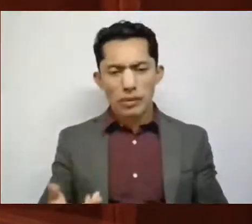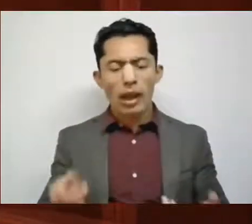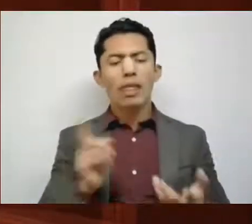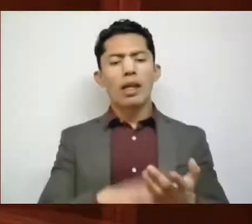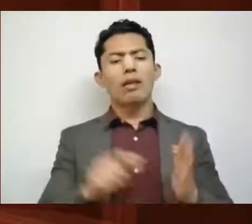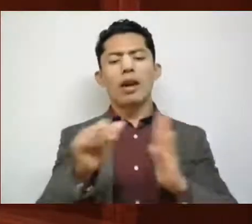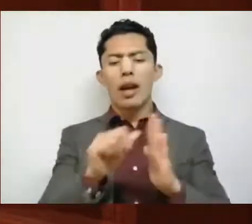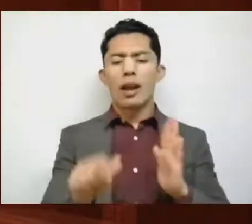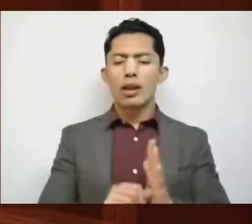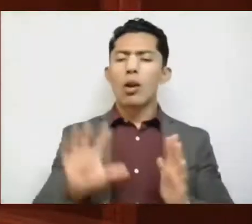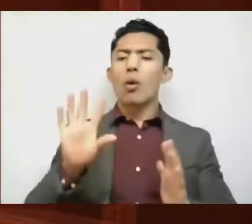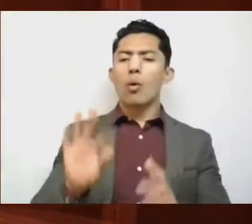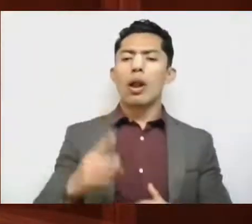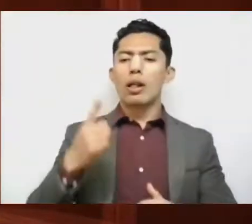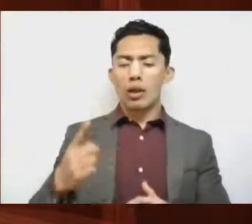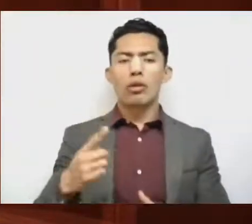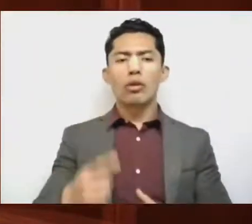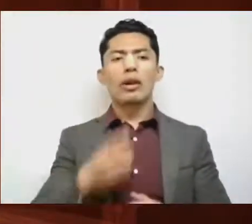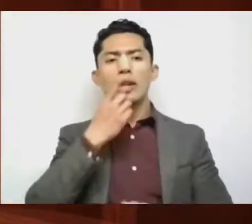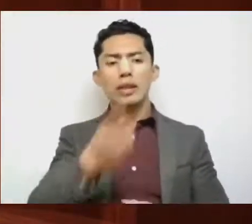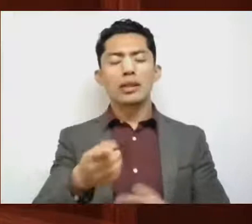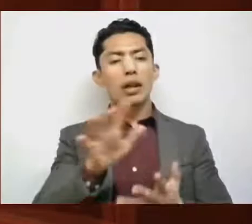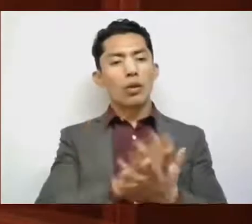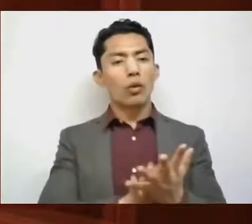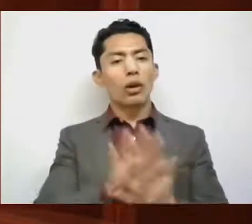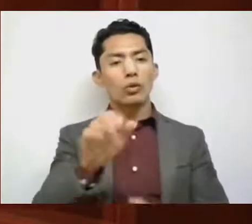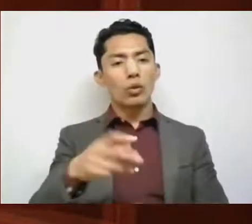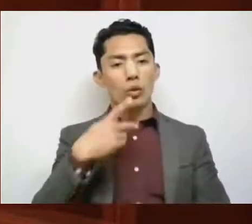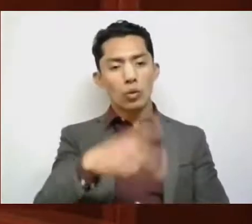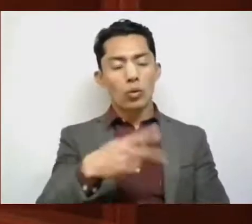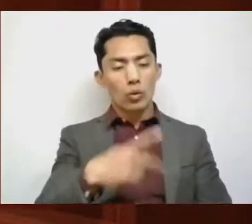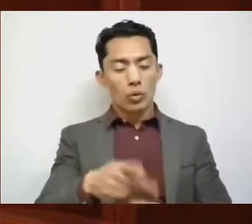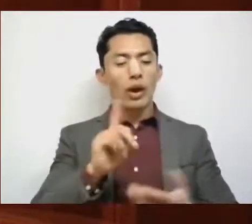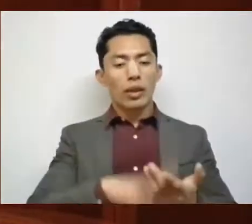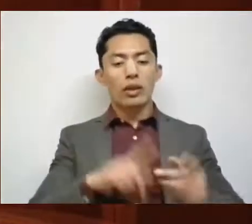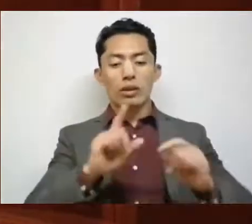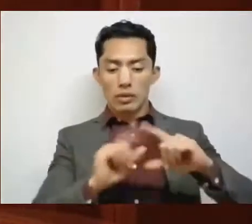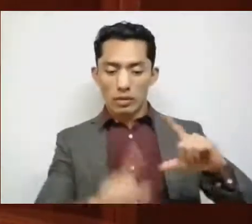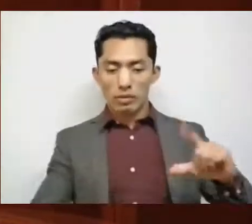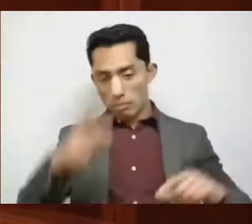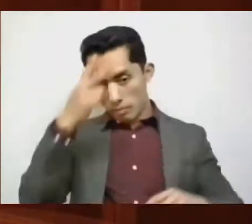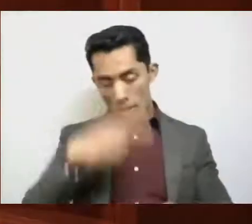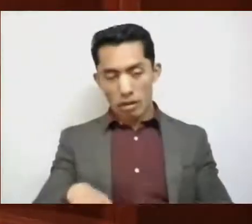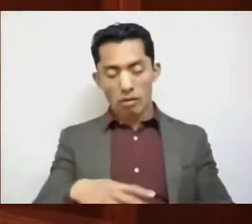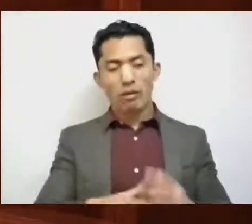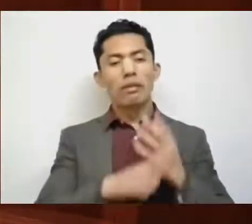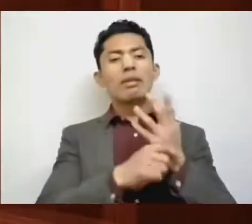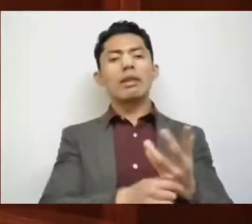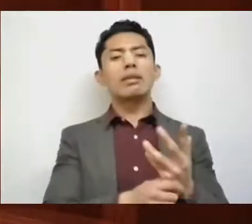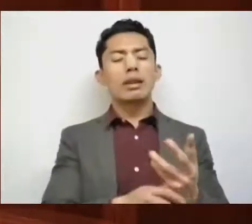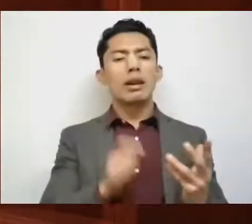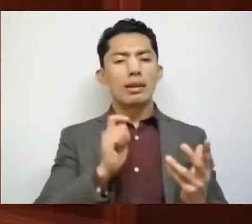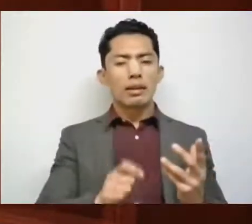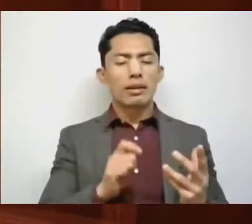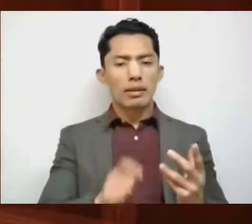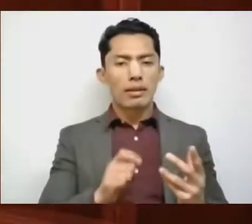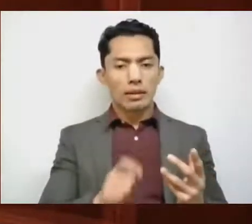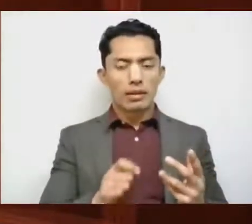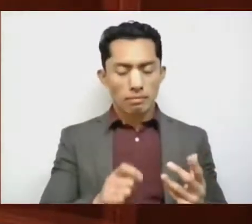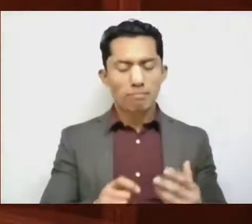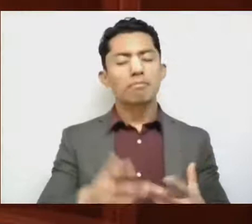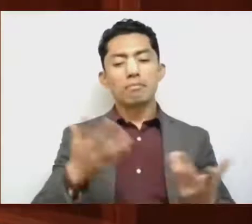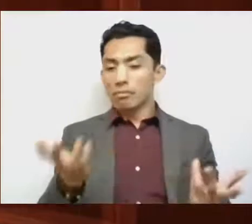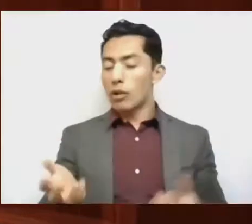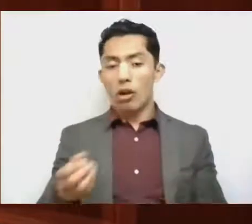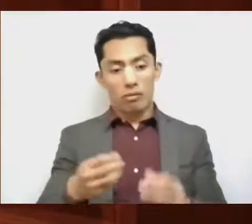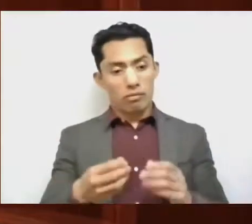artículo 41 de la Constitución Política de los Estados Unidos Mexicanos, que establece la obligación